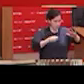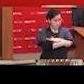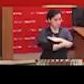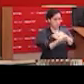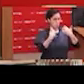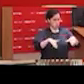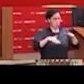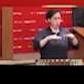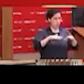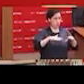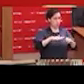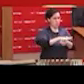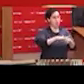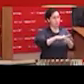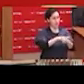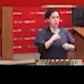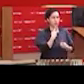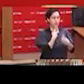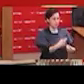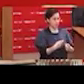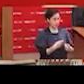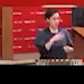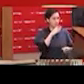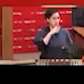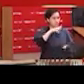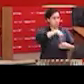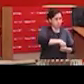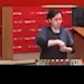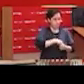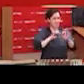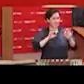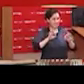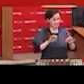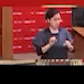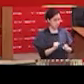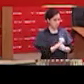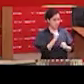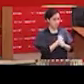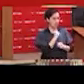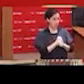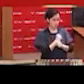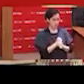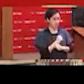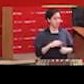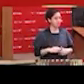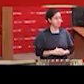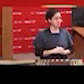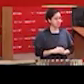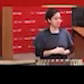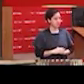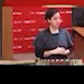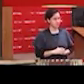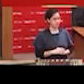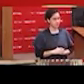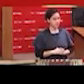intentándolo que es el de el ámbito el ámbito laboral y digo